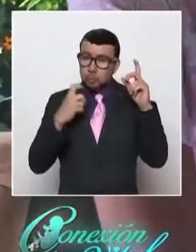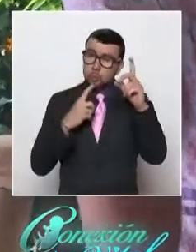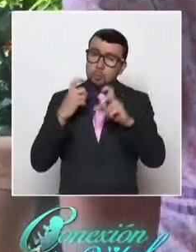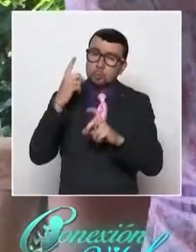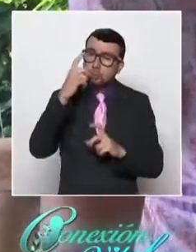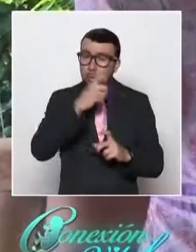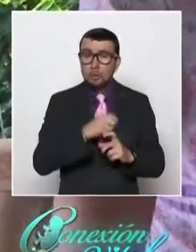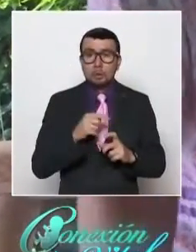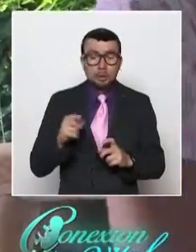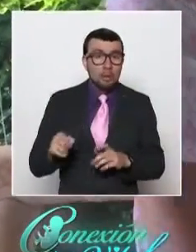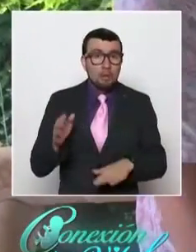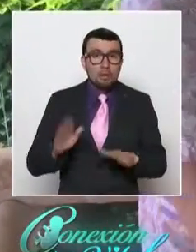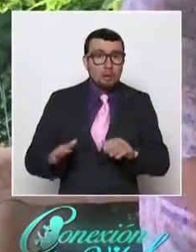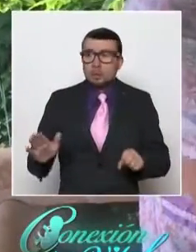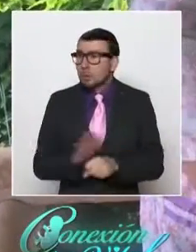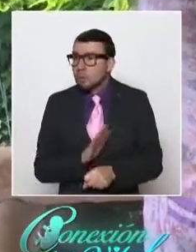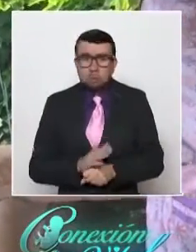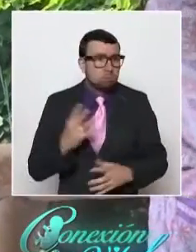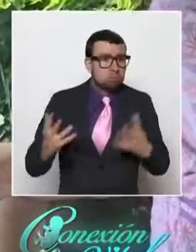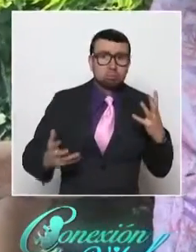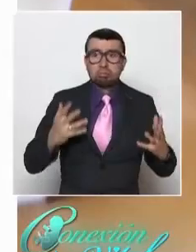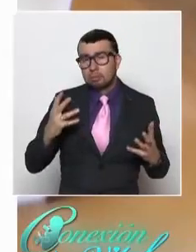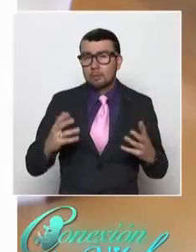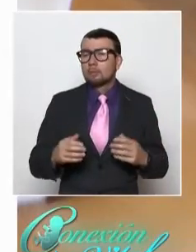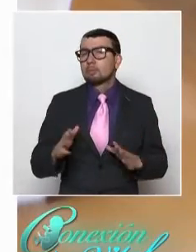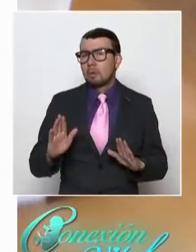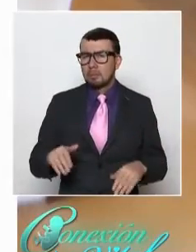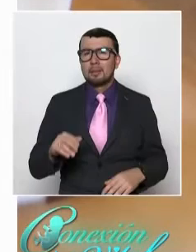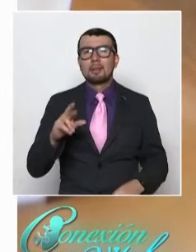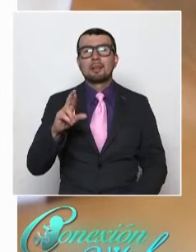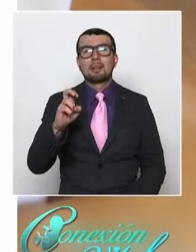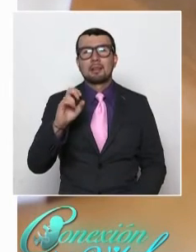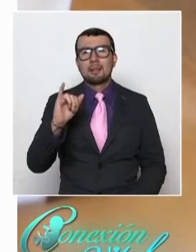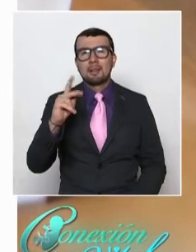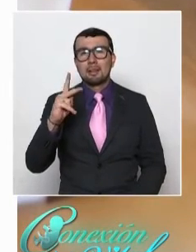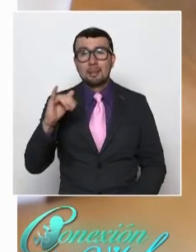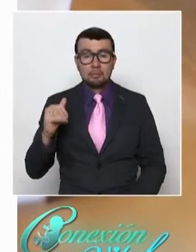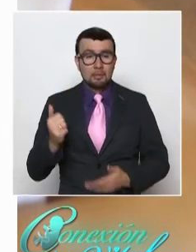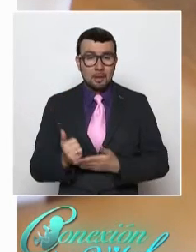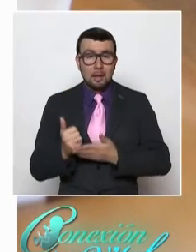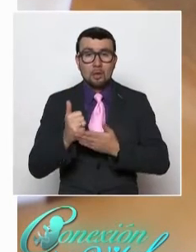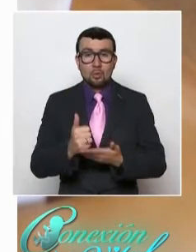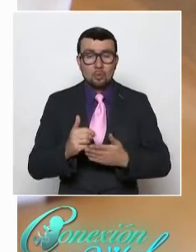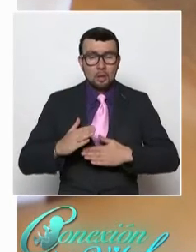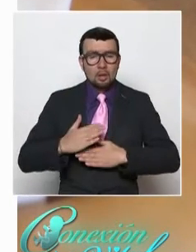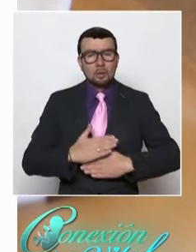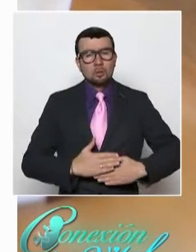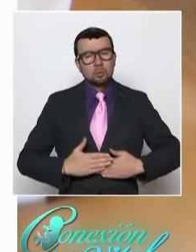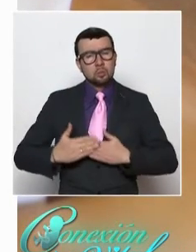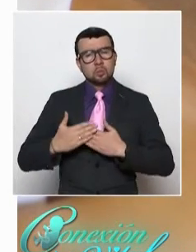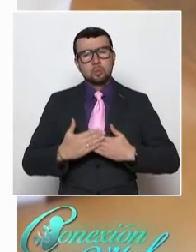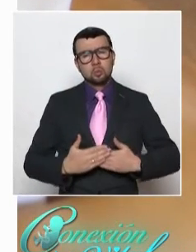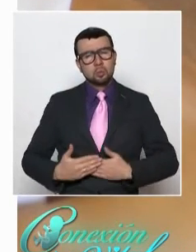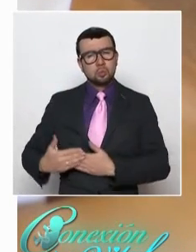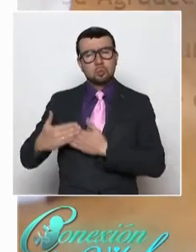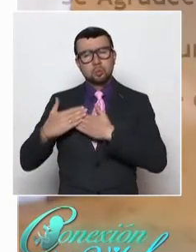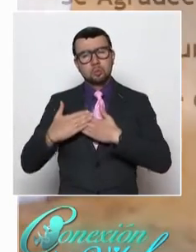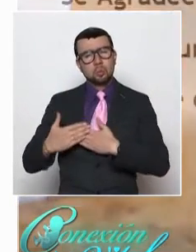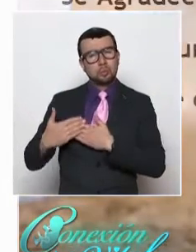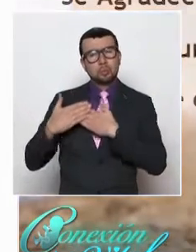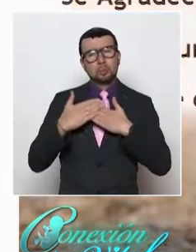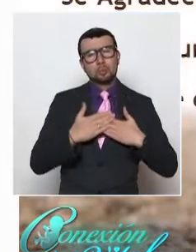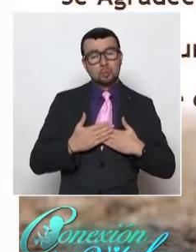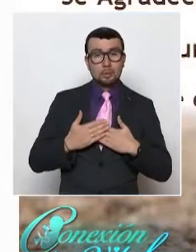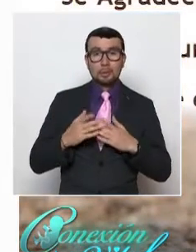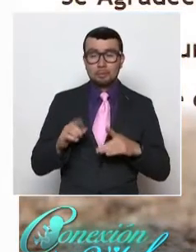de ansiedad altos. Podemos hacer algo de Reiki, que es algo de imposición de manos, y mejoramos así como la percepción